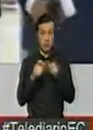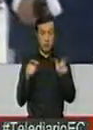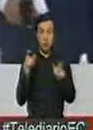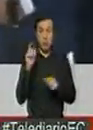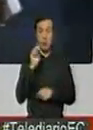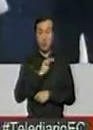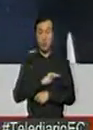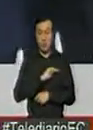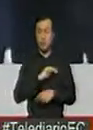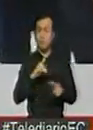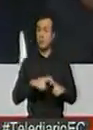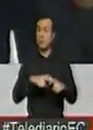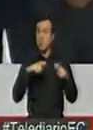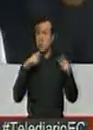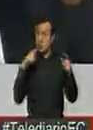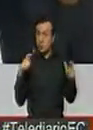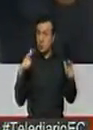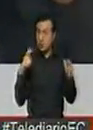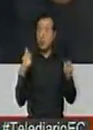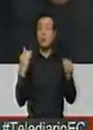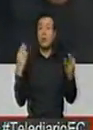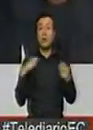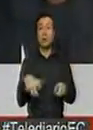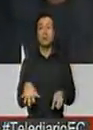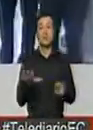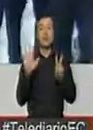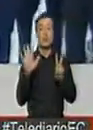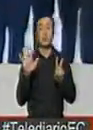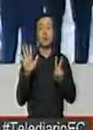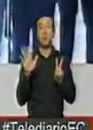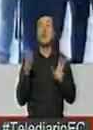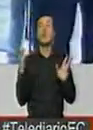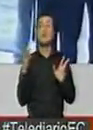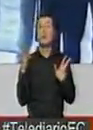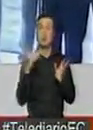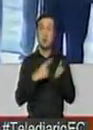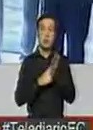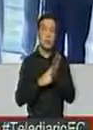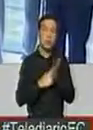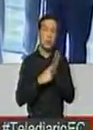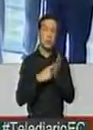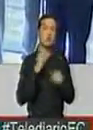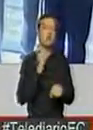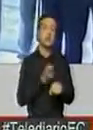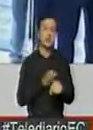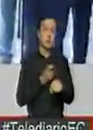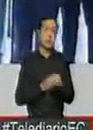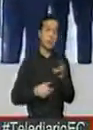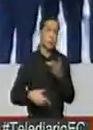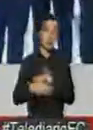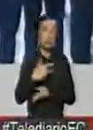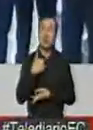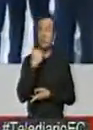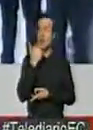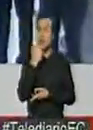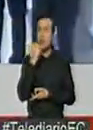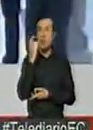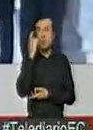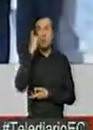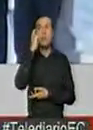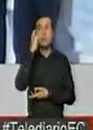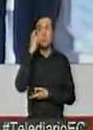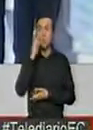municipios grandes, estos son 7 en total, se establecerían reuniones específicas para lograr un mecanismo que